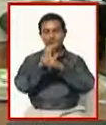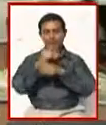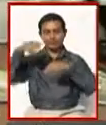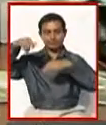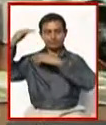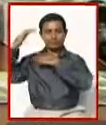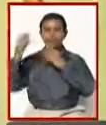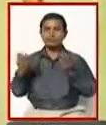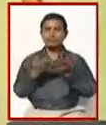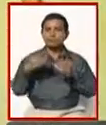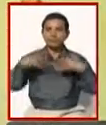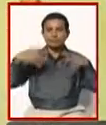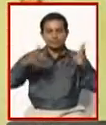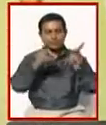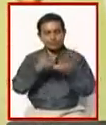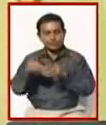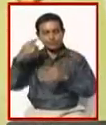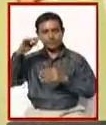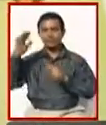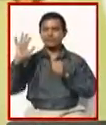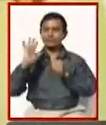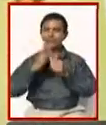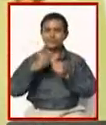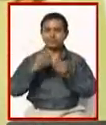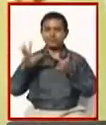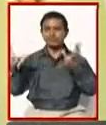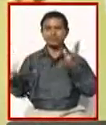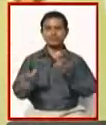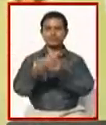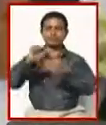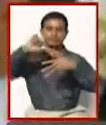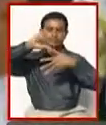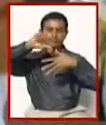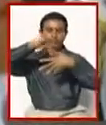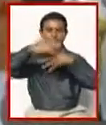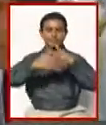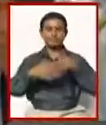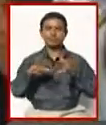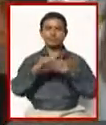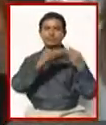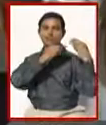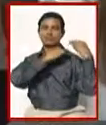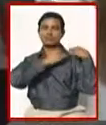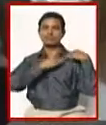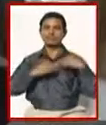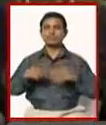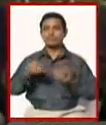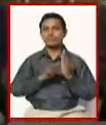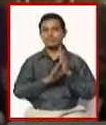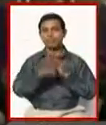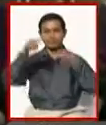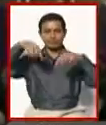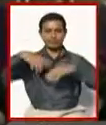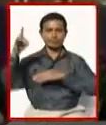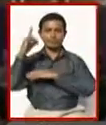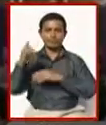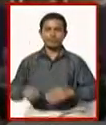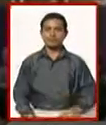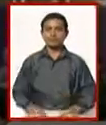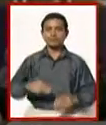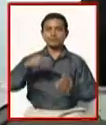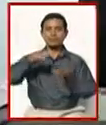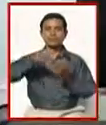donde ya se preparan para el quinto congreso americano de misiones que se va a llevar a cabo en bolivia en